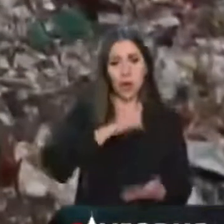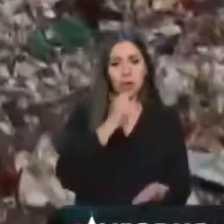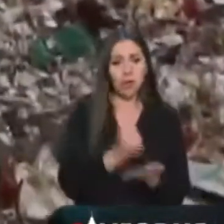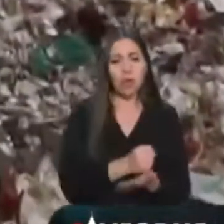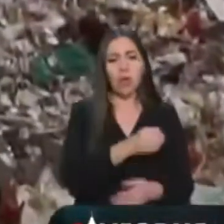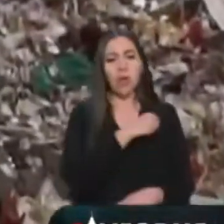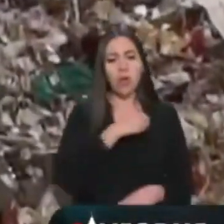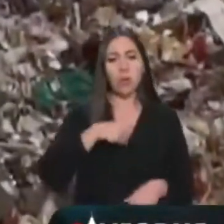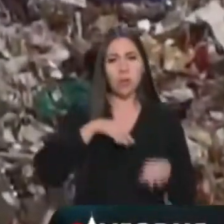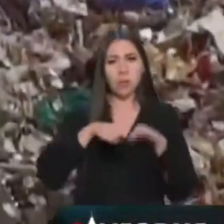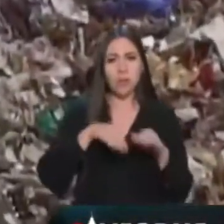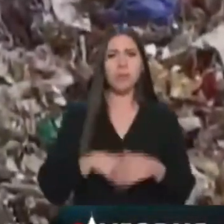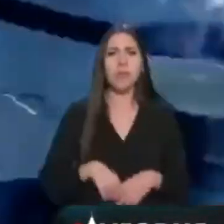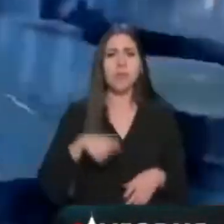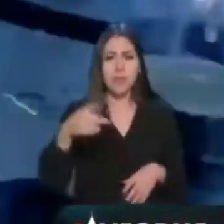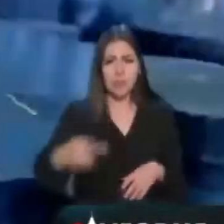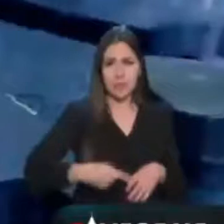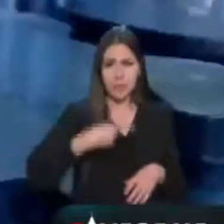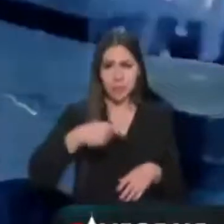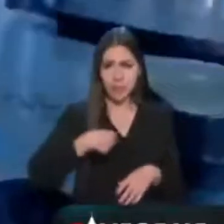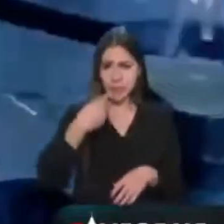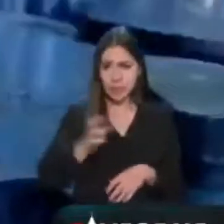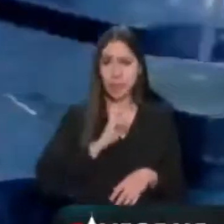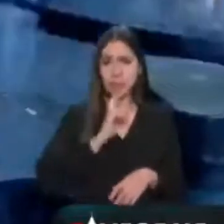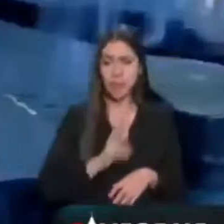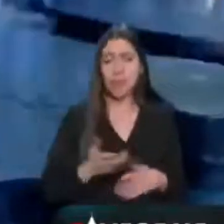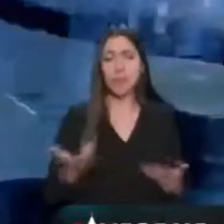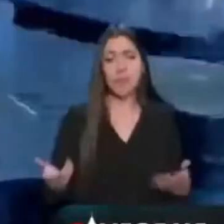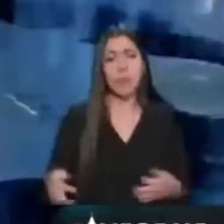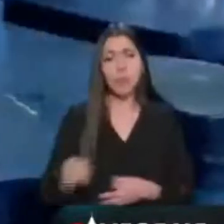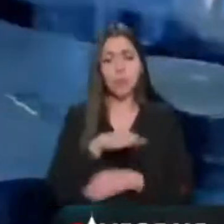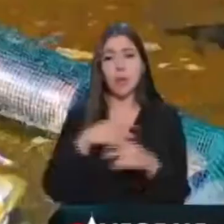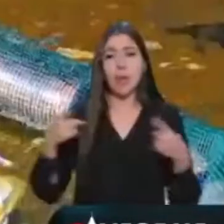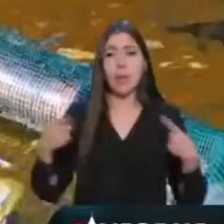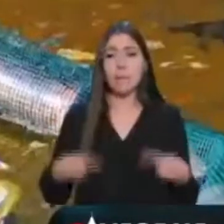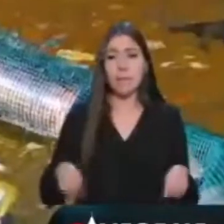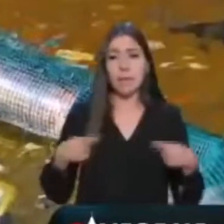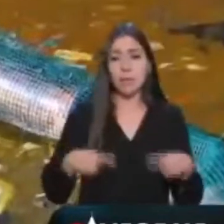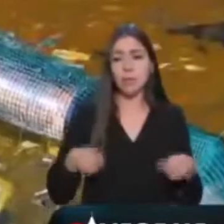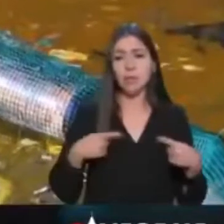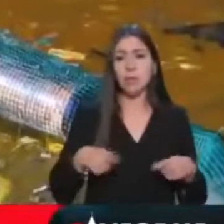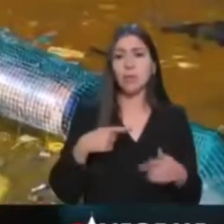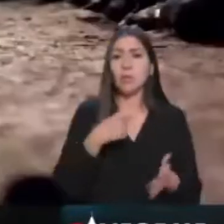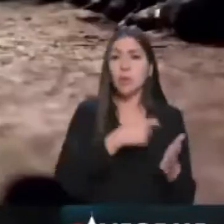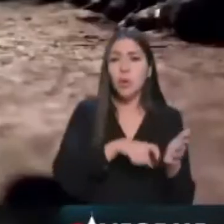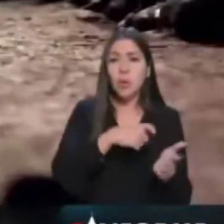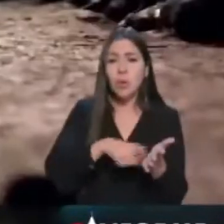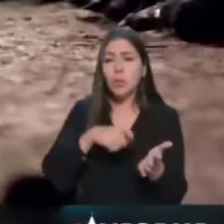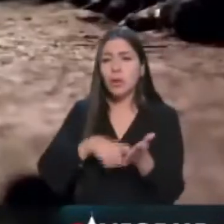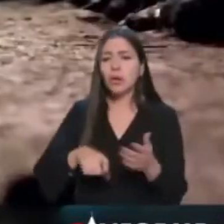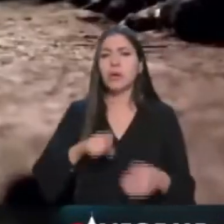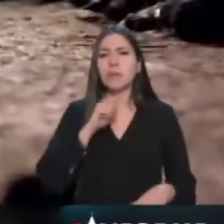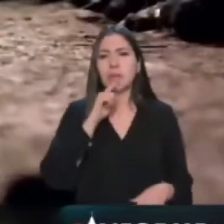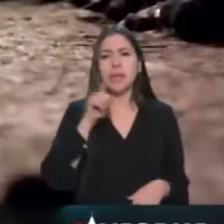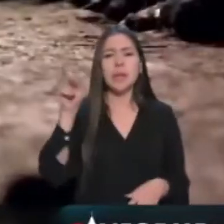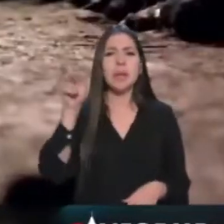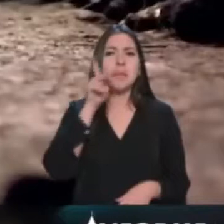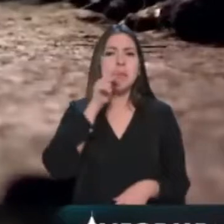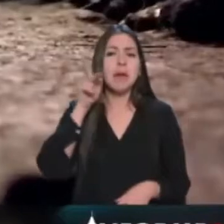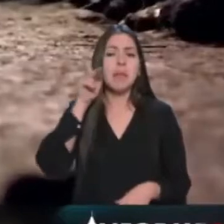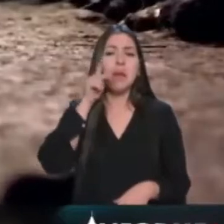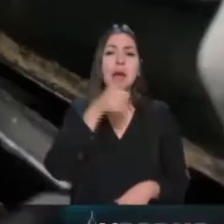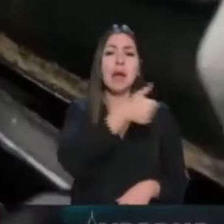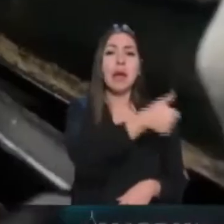a tus preguntas, claro, los consumidores tenemos, y lo dice el Papa Francisco de una manera muy bella, cada elección